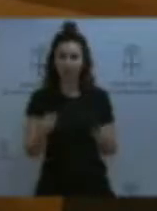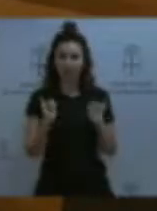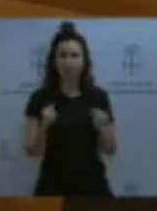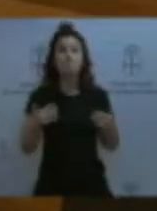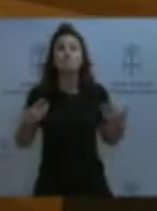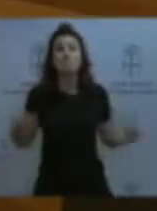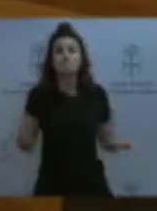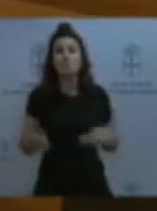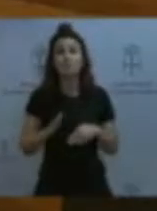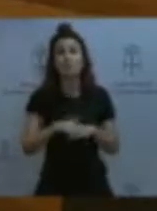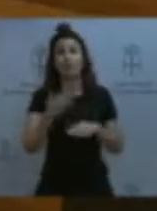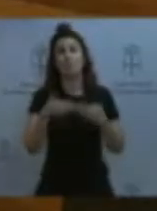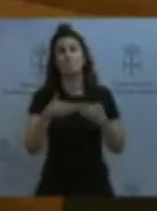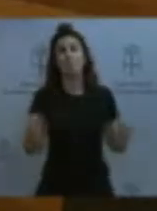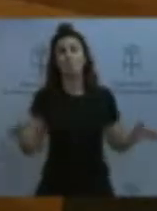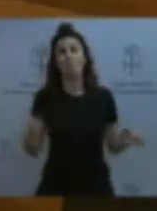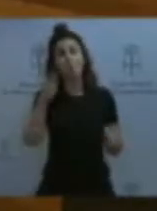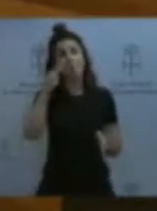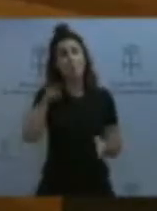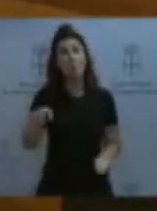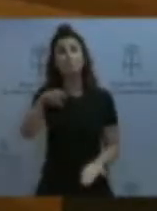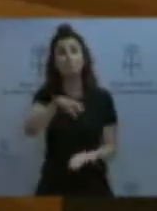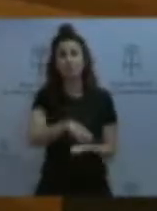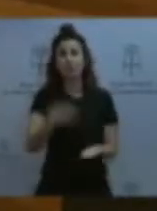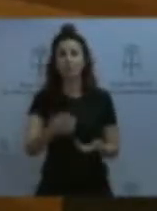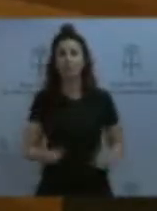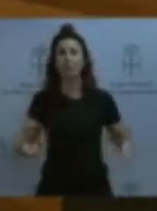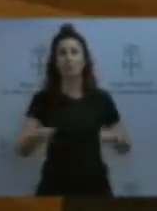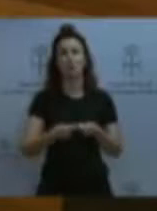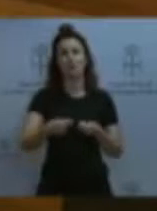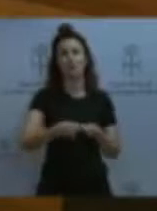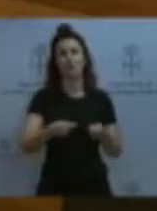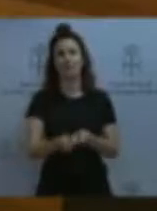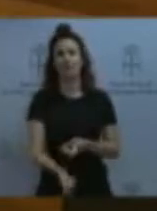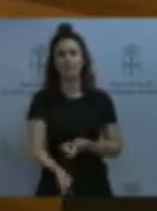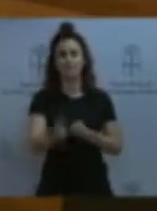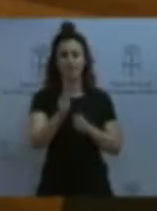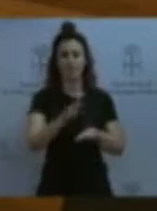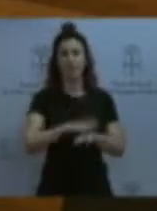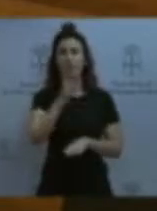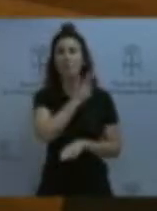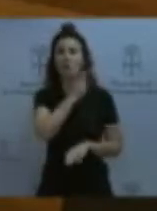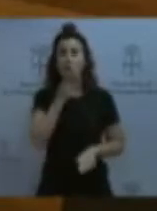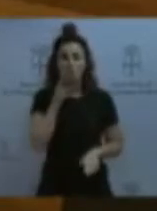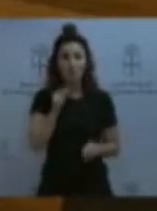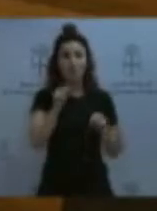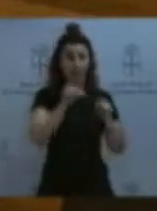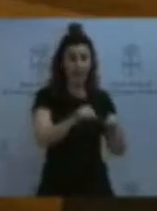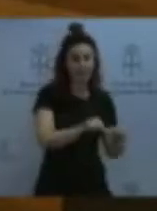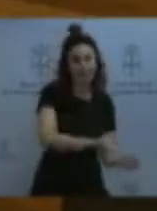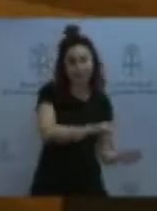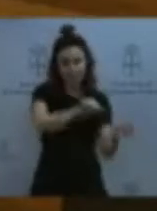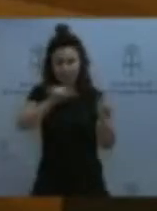la cofradía de pescadores con el compromiso de reubicarlos. La cuestión es que en Valdés nadie vio prueba